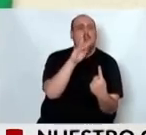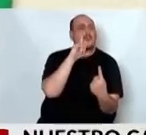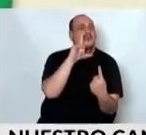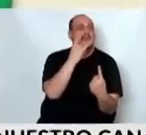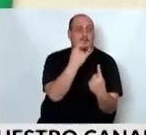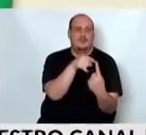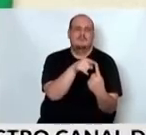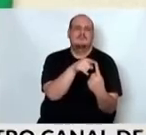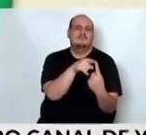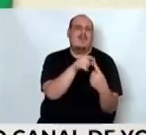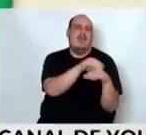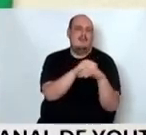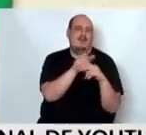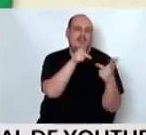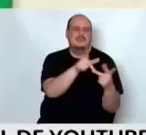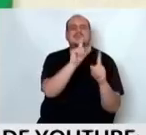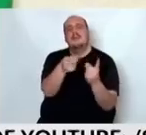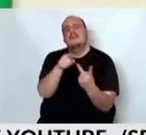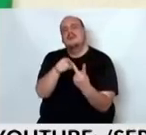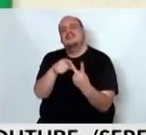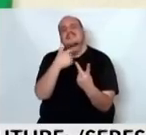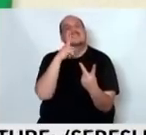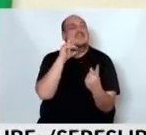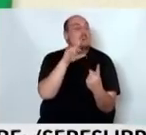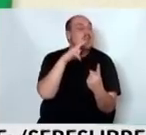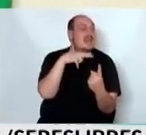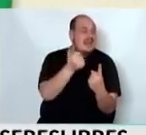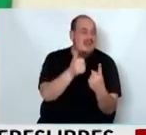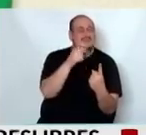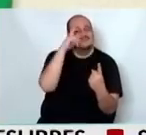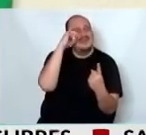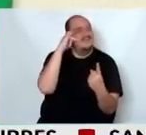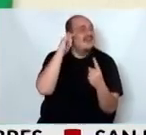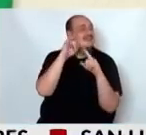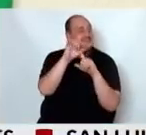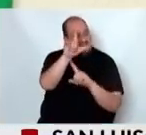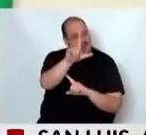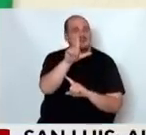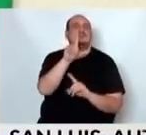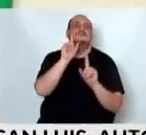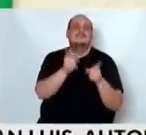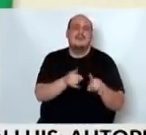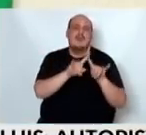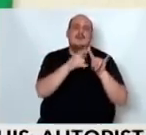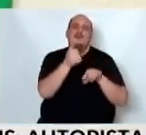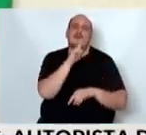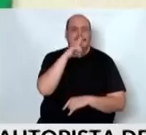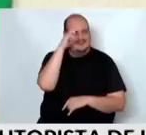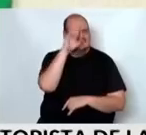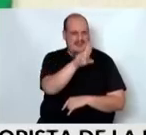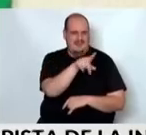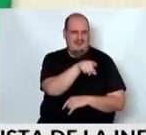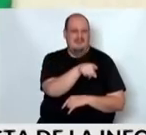decían sus amigos, a su mamá Silvina, a su papá Ezequiel y a Walter, que es quien nos llegó, nos